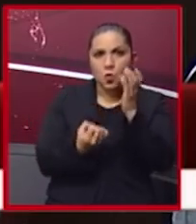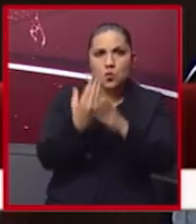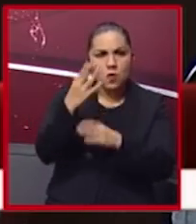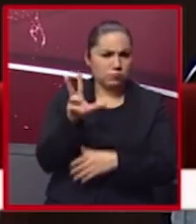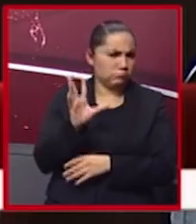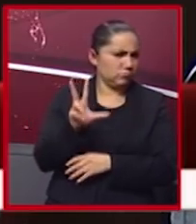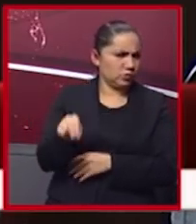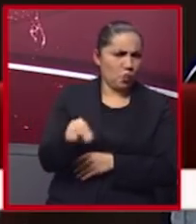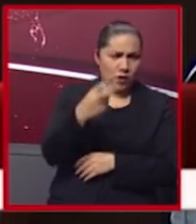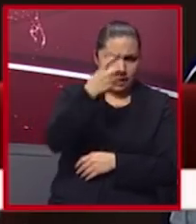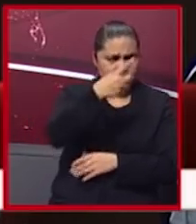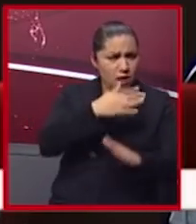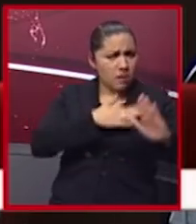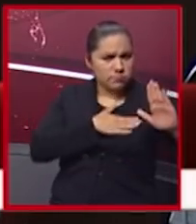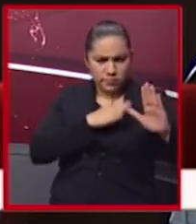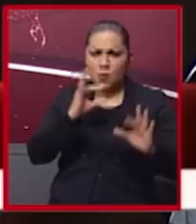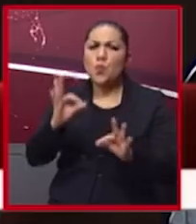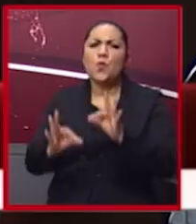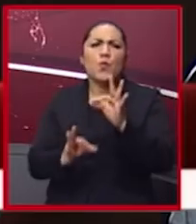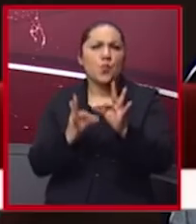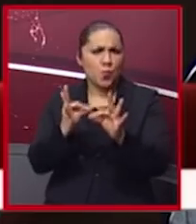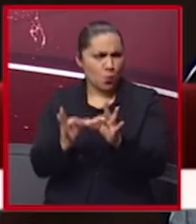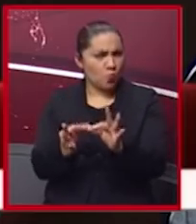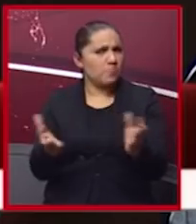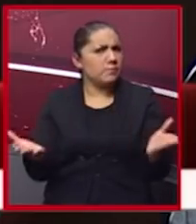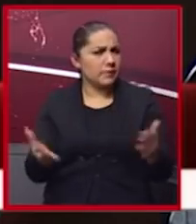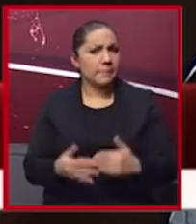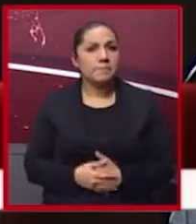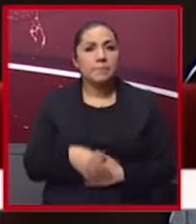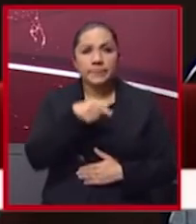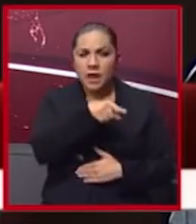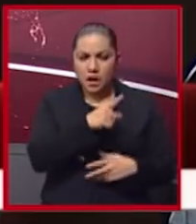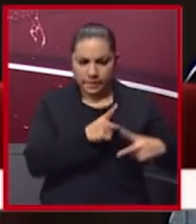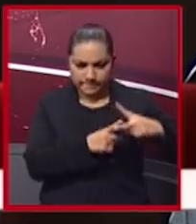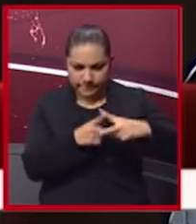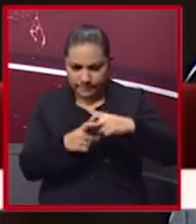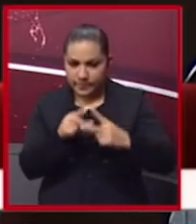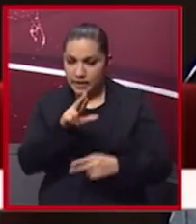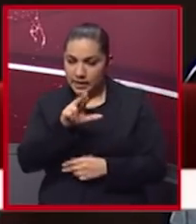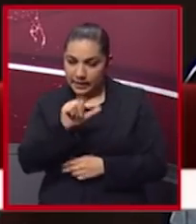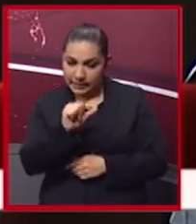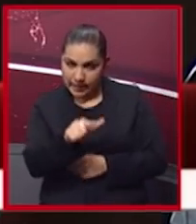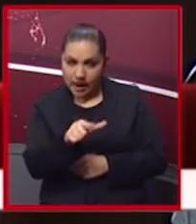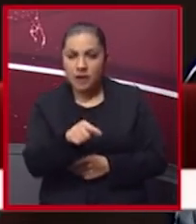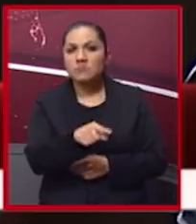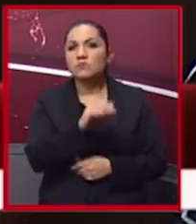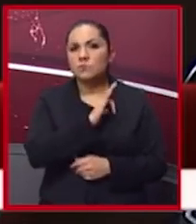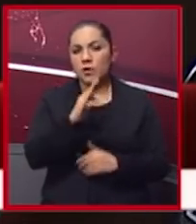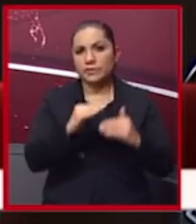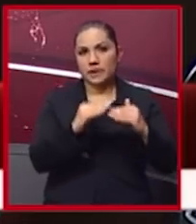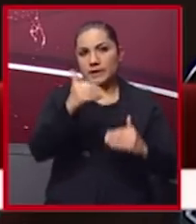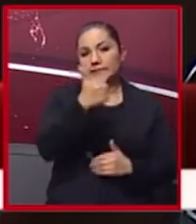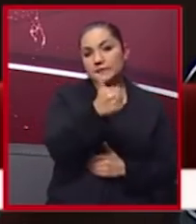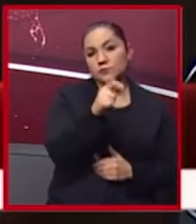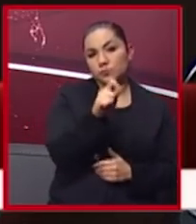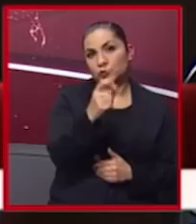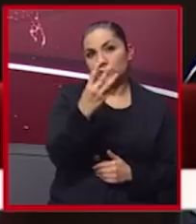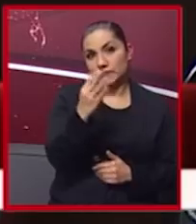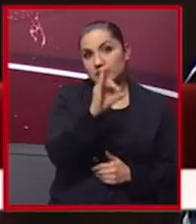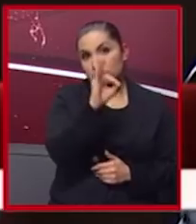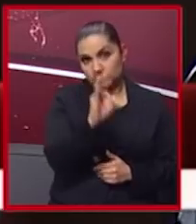presupuestarios muestran un crecimiento real del 6.3 en relación